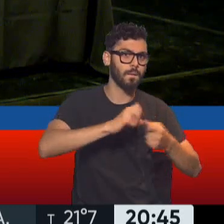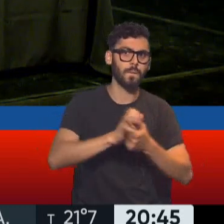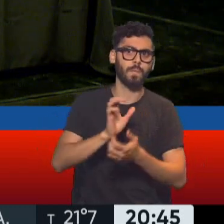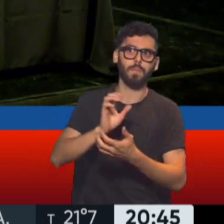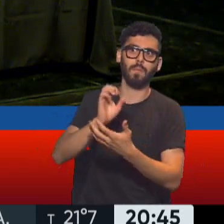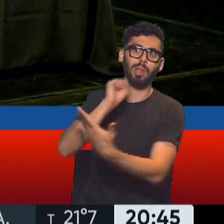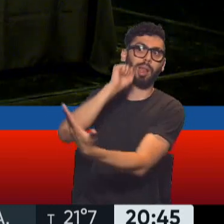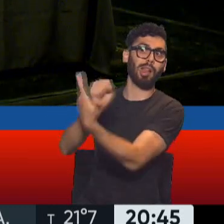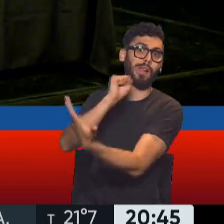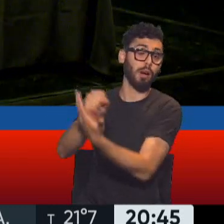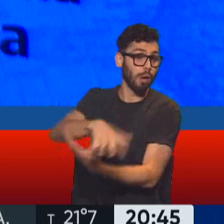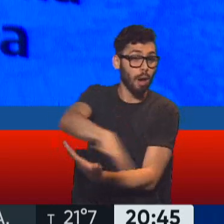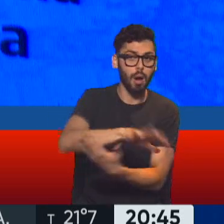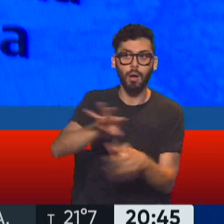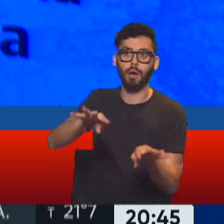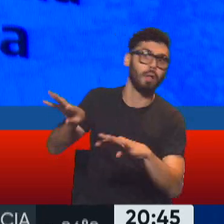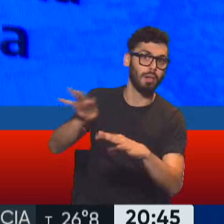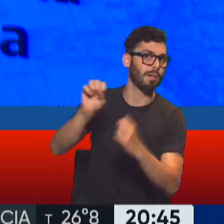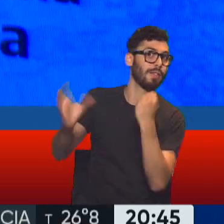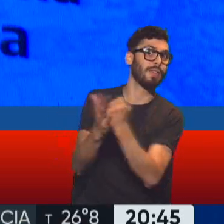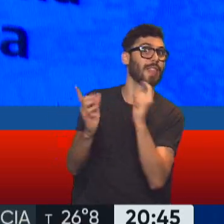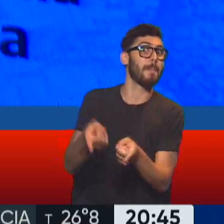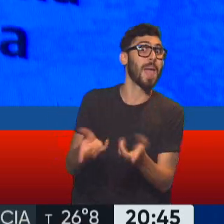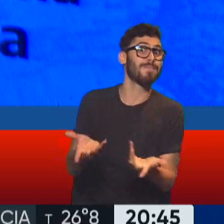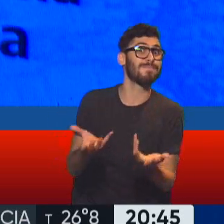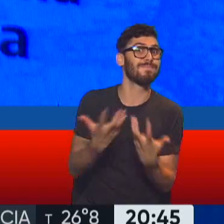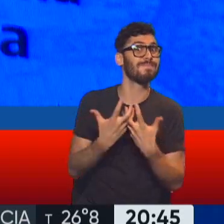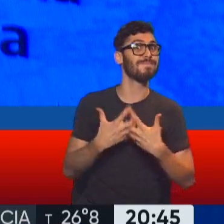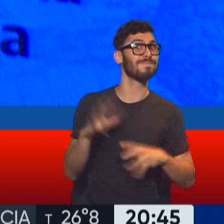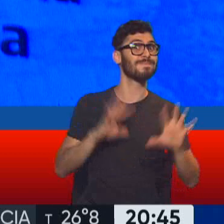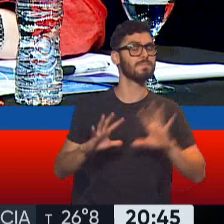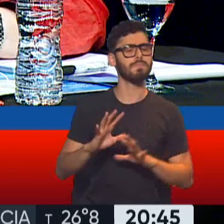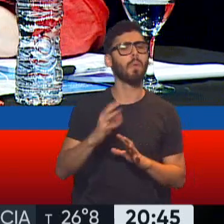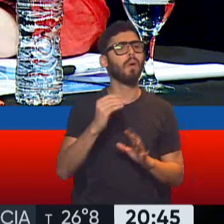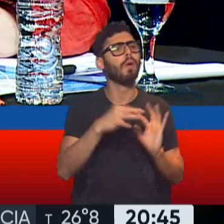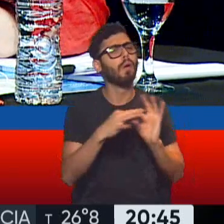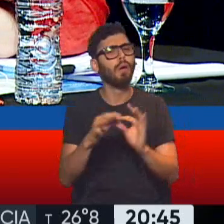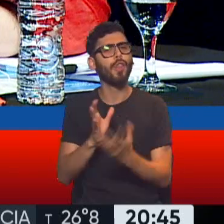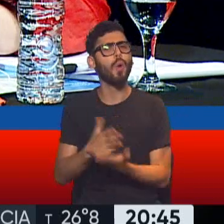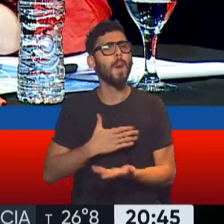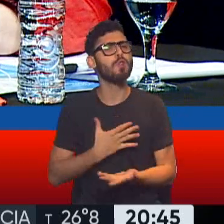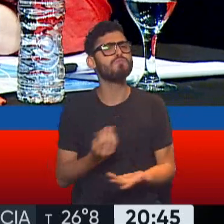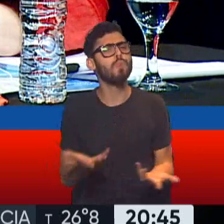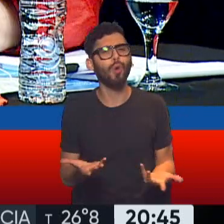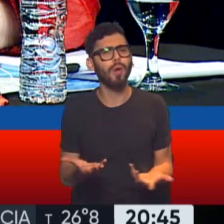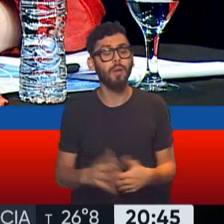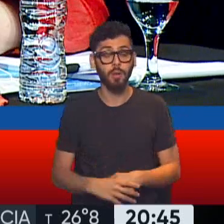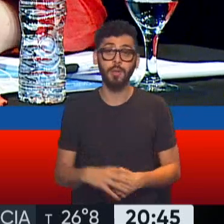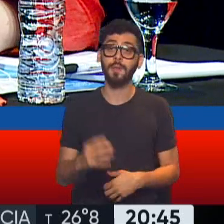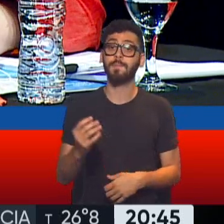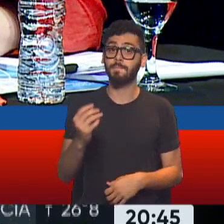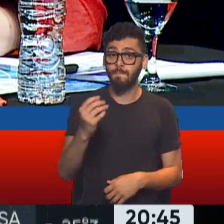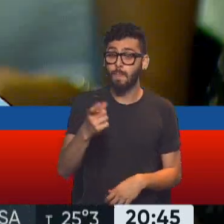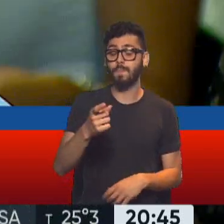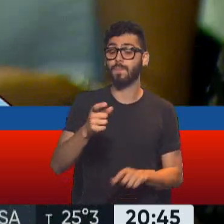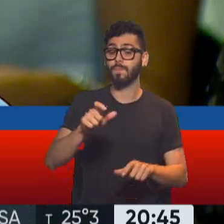aborda desde la visión de los derechos humanos? Y porque entendemos que el pueblo, al no tener,